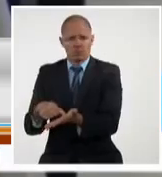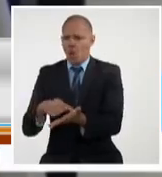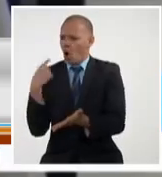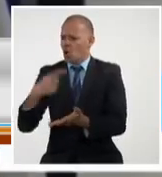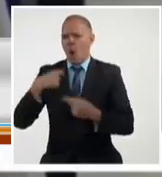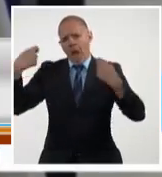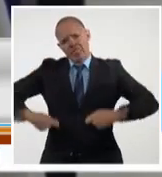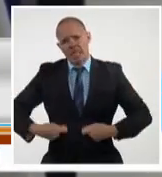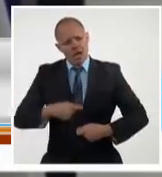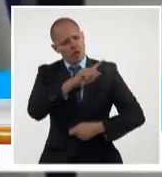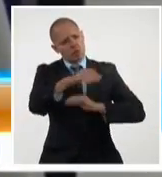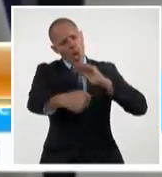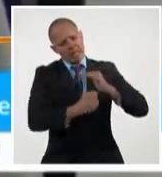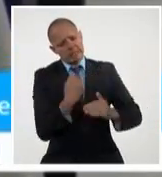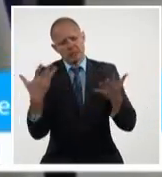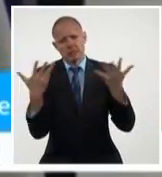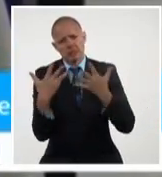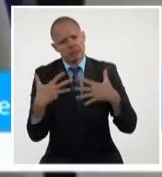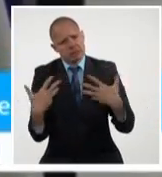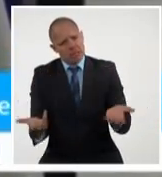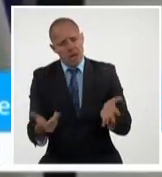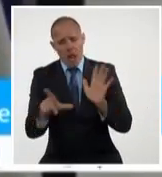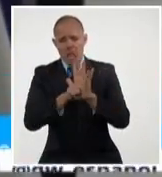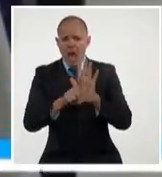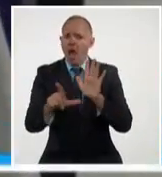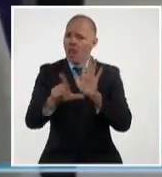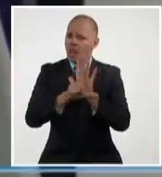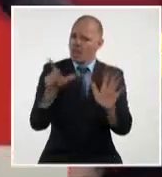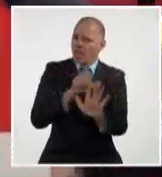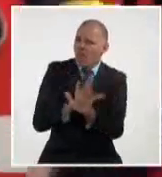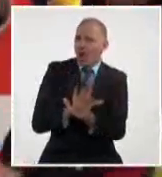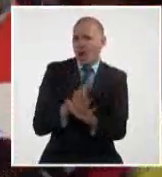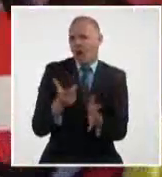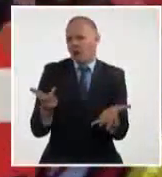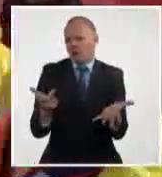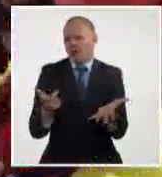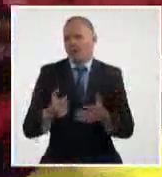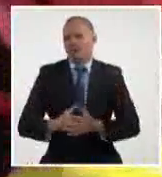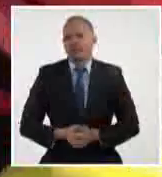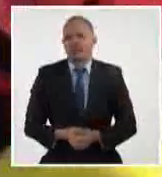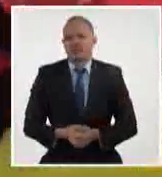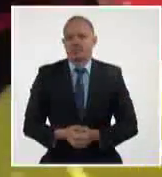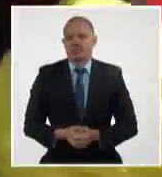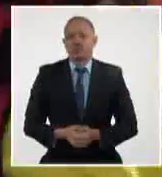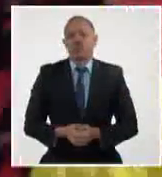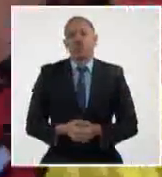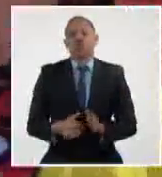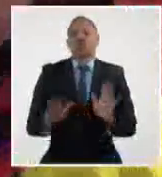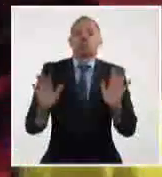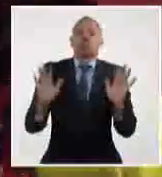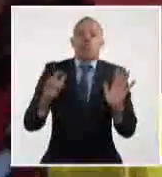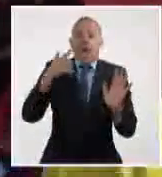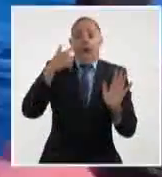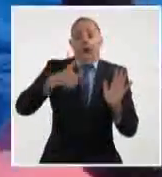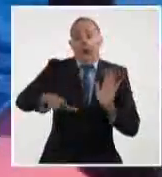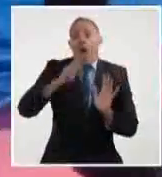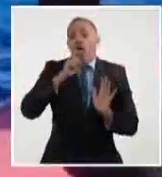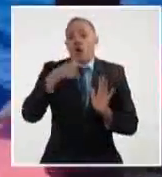en la UE y en qué circunstancias, y no los traficantes. El proyecto de parar esta avalancha